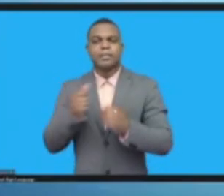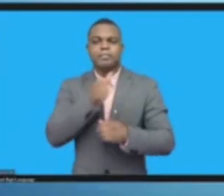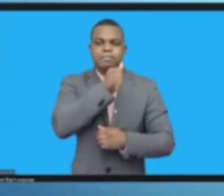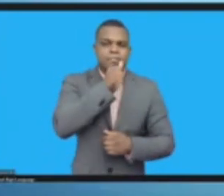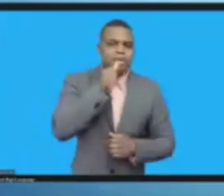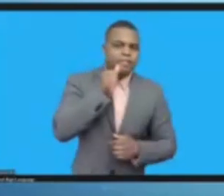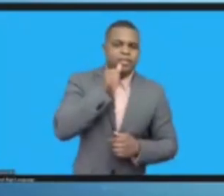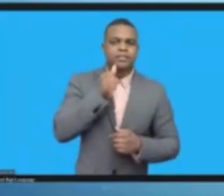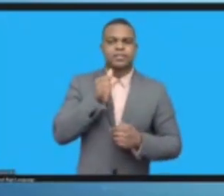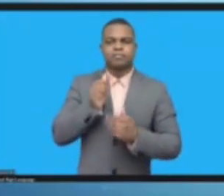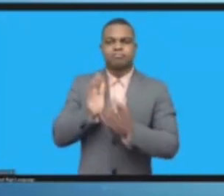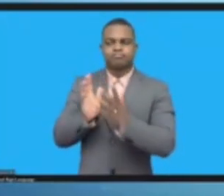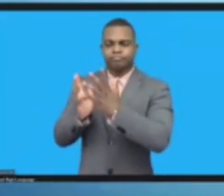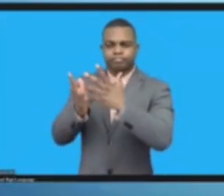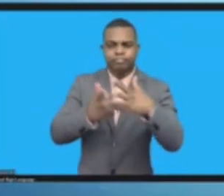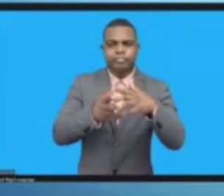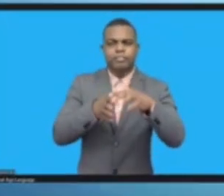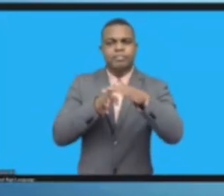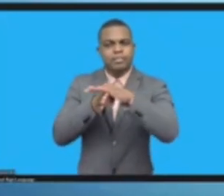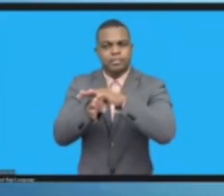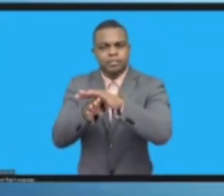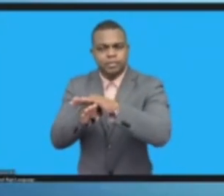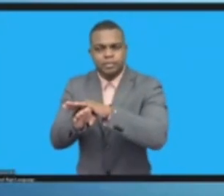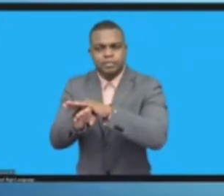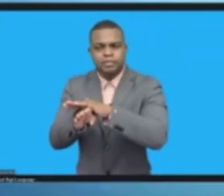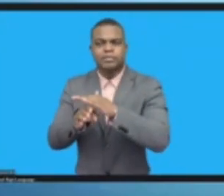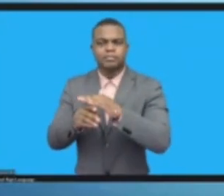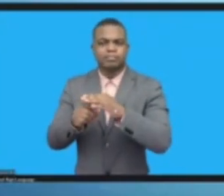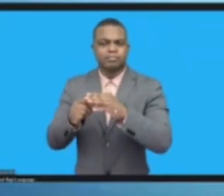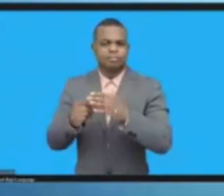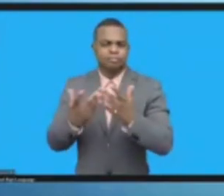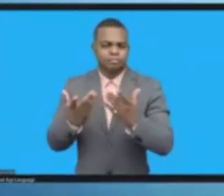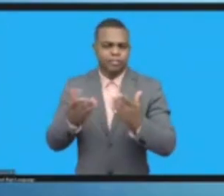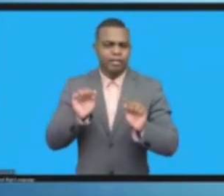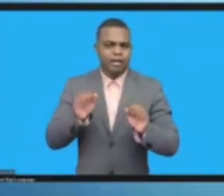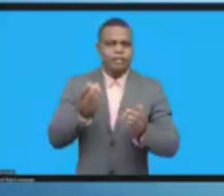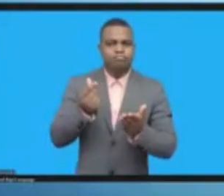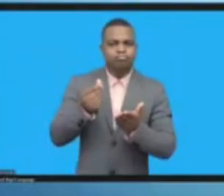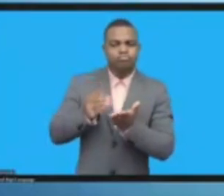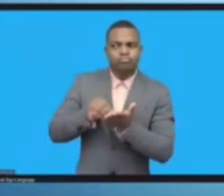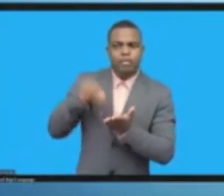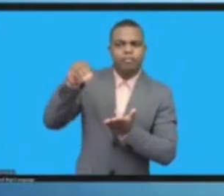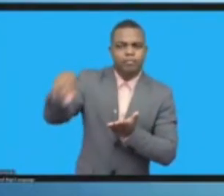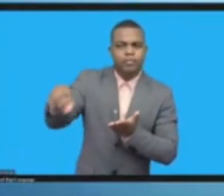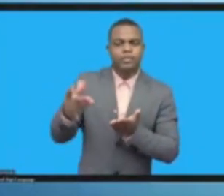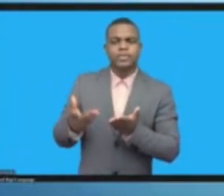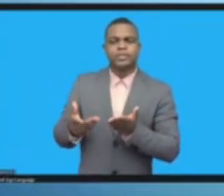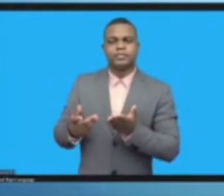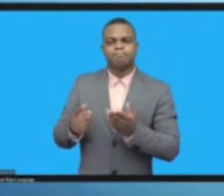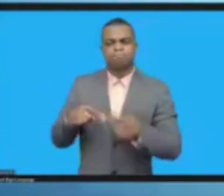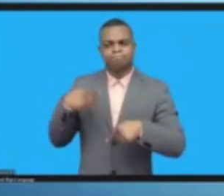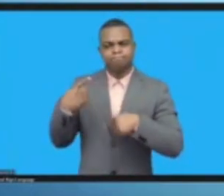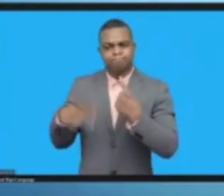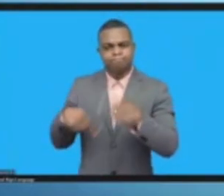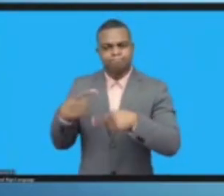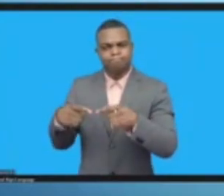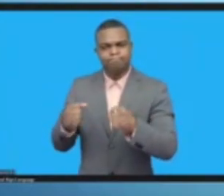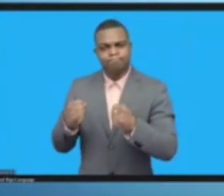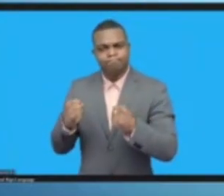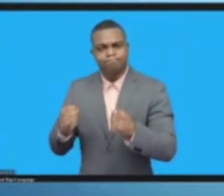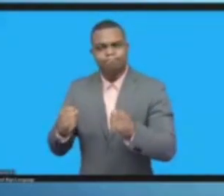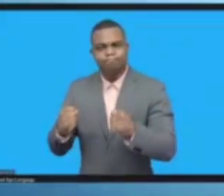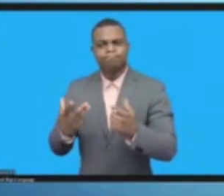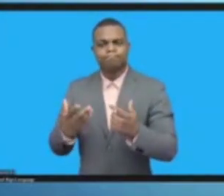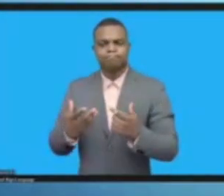sostenibilidad operativa adaptabilidad y muchas otras que seguramente ustedes pueden agregar a esta lista estas palabras las